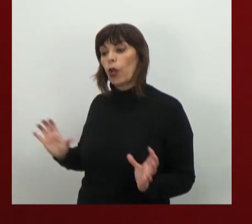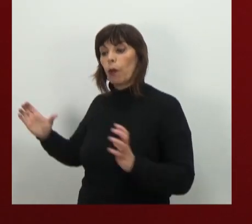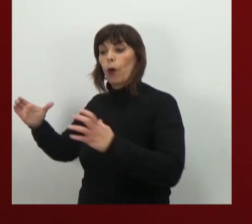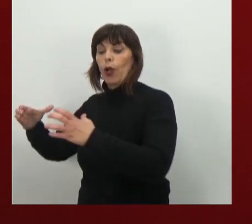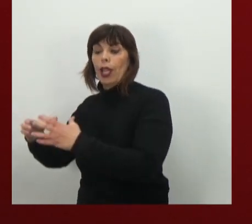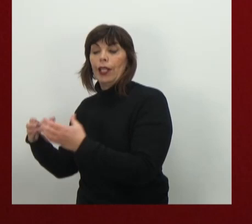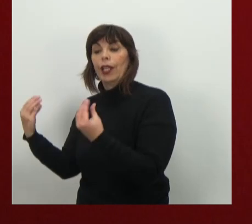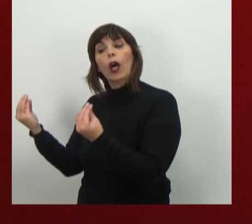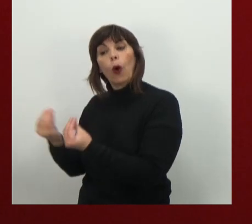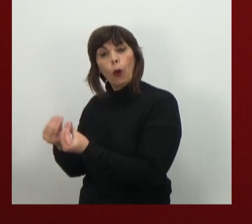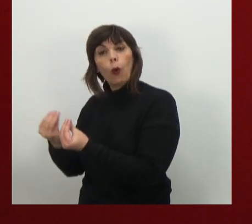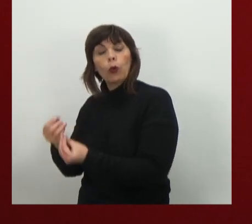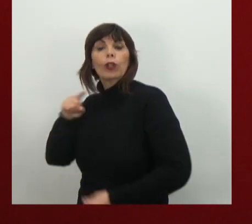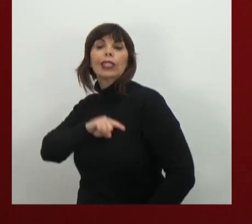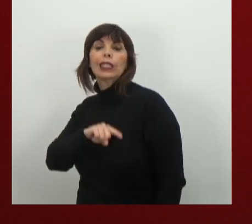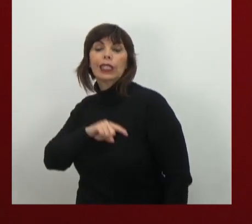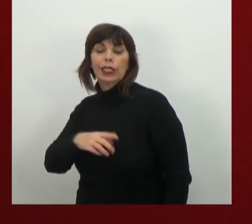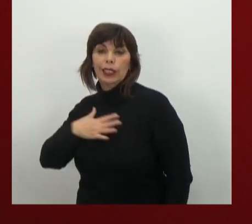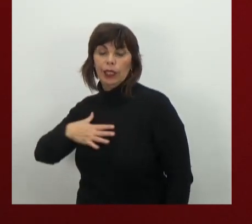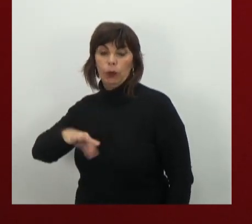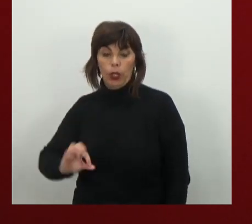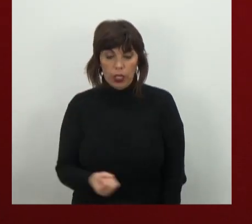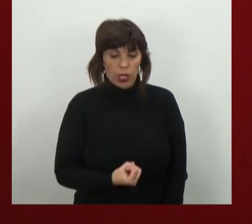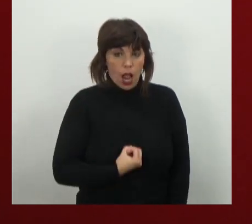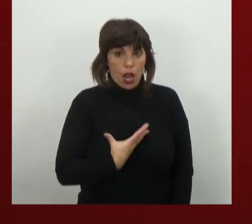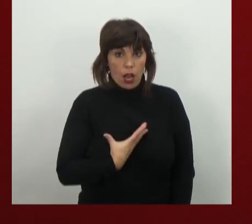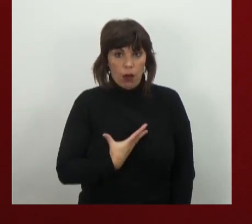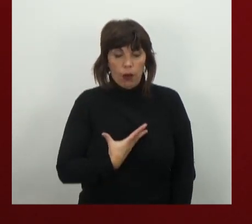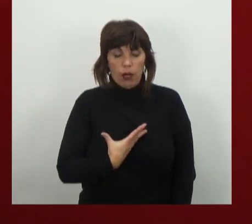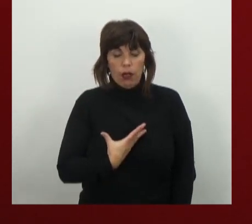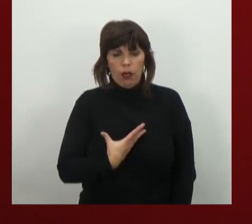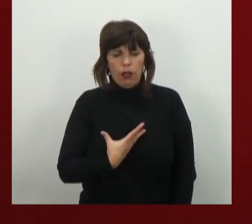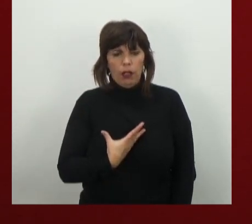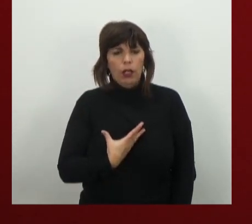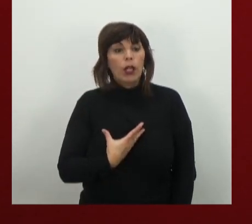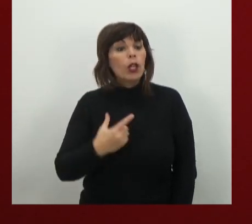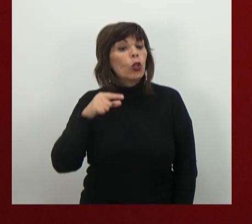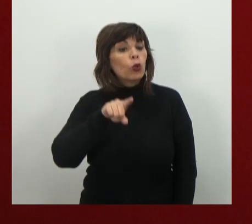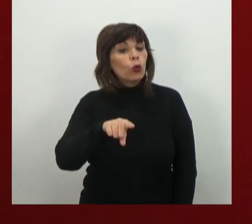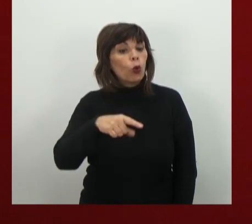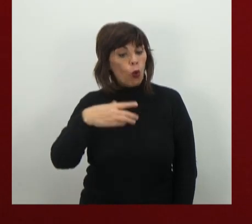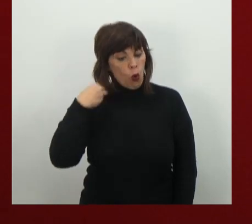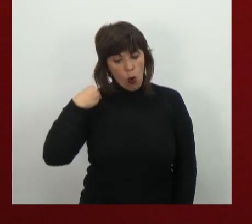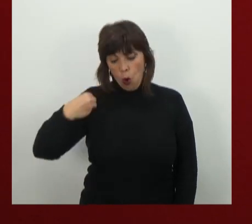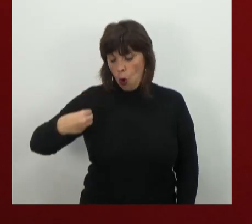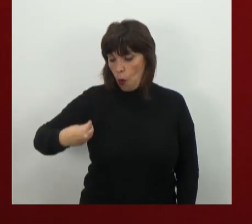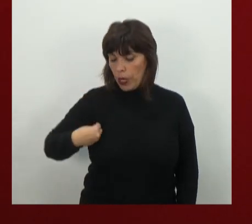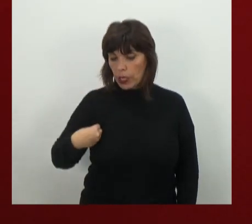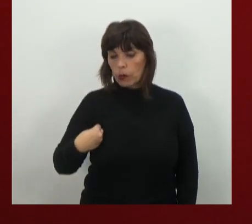tomado de la tierra. El alma te deja comprenderte a ti y a tu